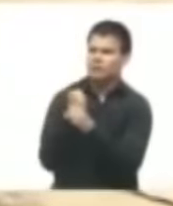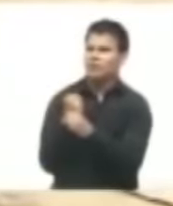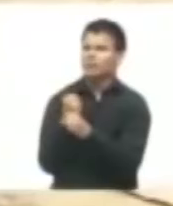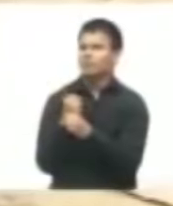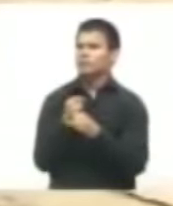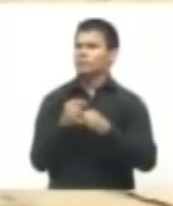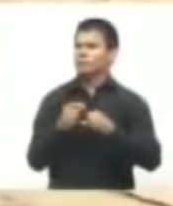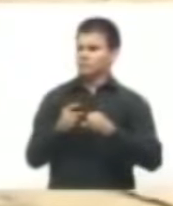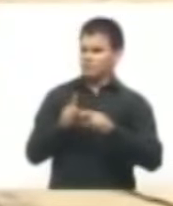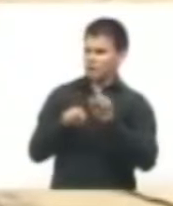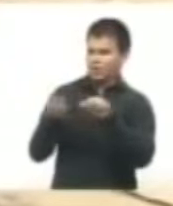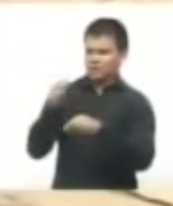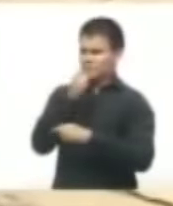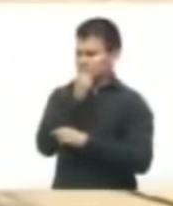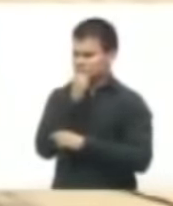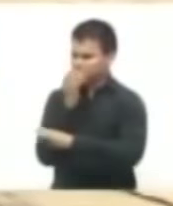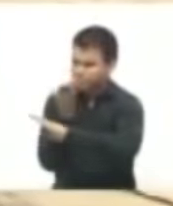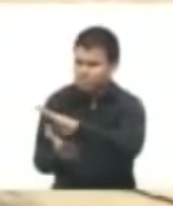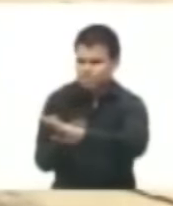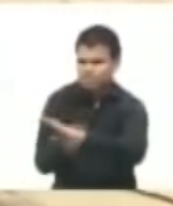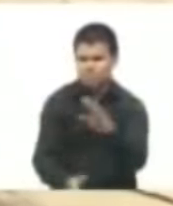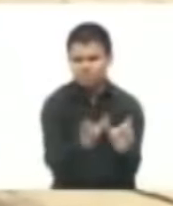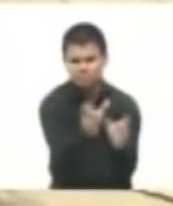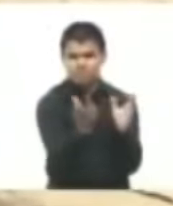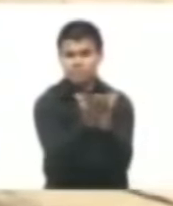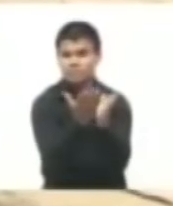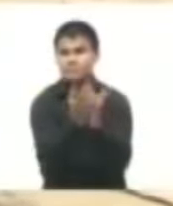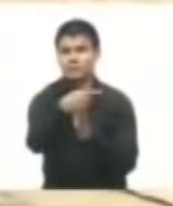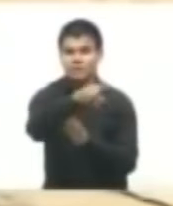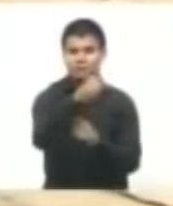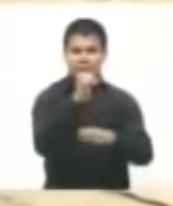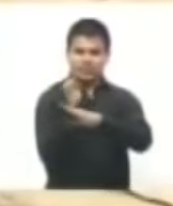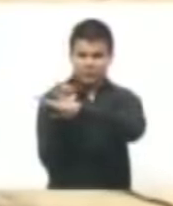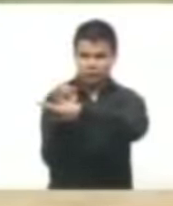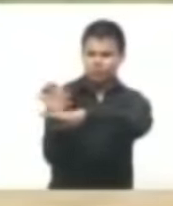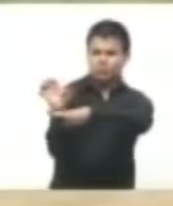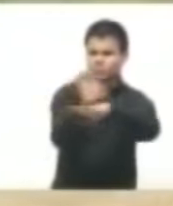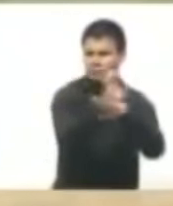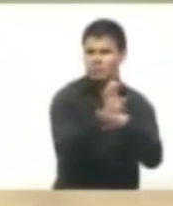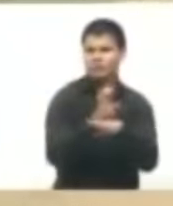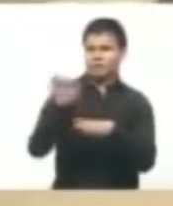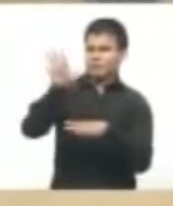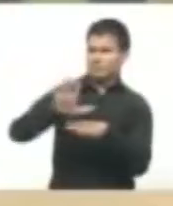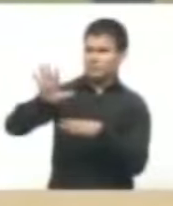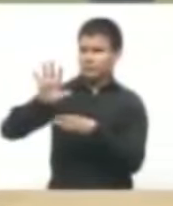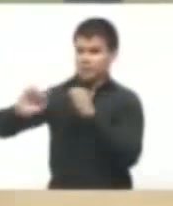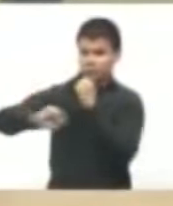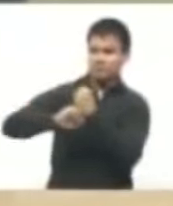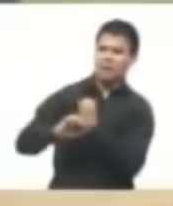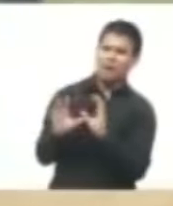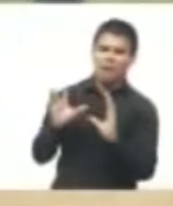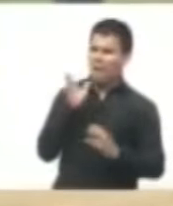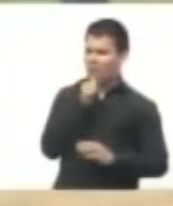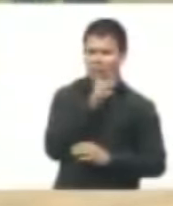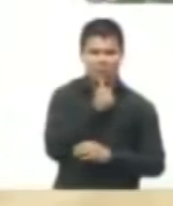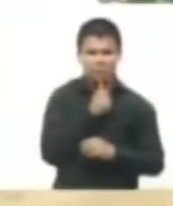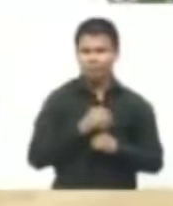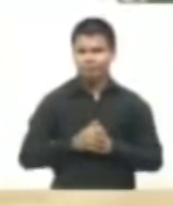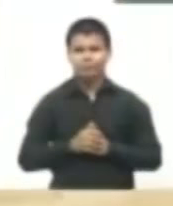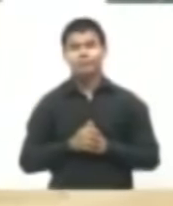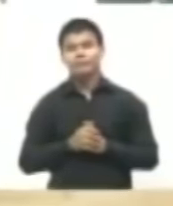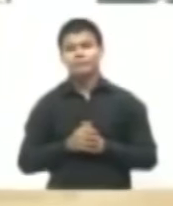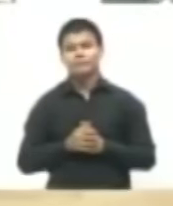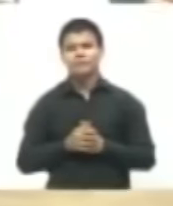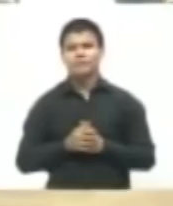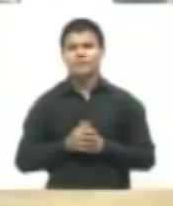poco lo que se puede dar y lo que se puede recibir de los entes departamentales. Su experiencia de más de 15 años en las ligas y